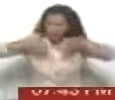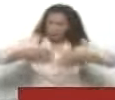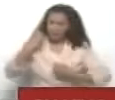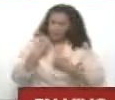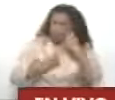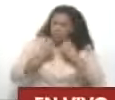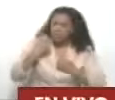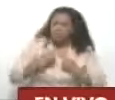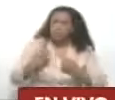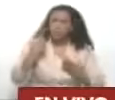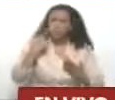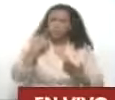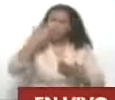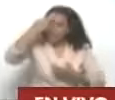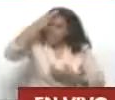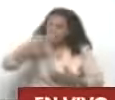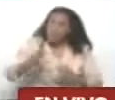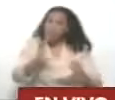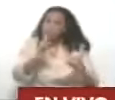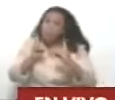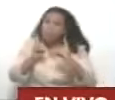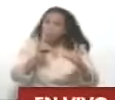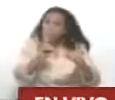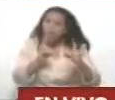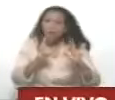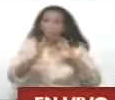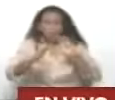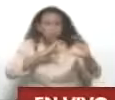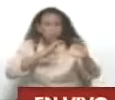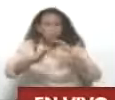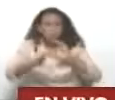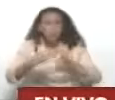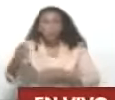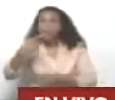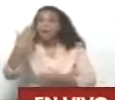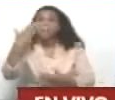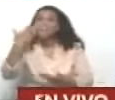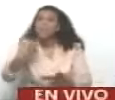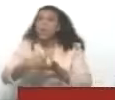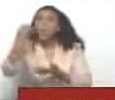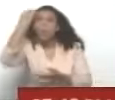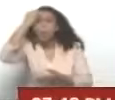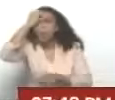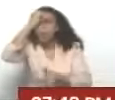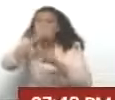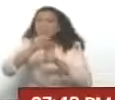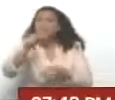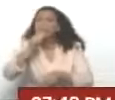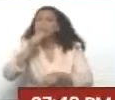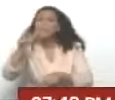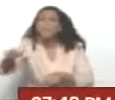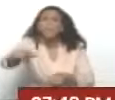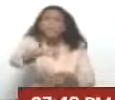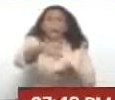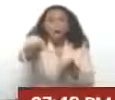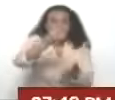permanente. Nosotros creemos en el diálogo con el pueblo, lo buscamos y además sabemos que la única